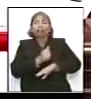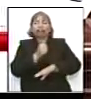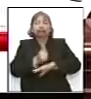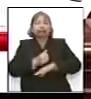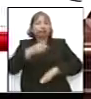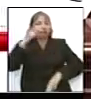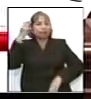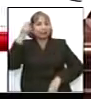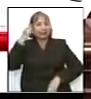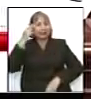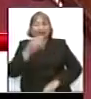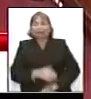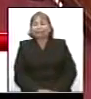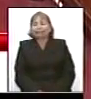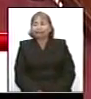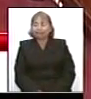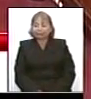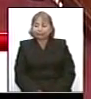política.